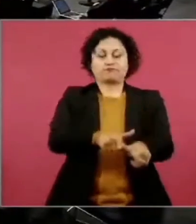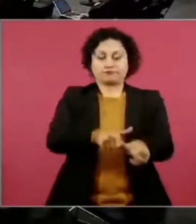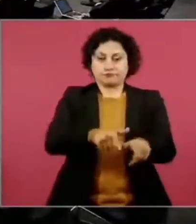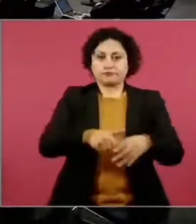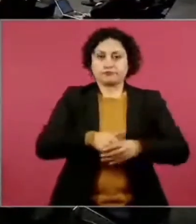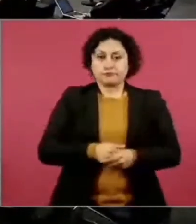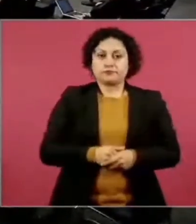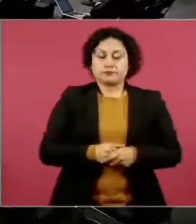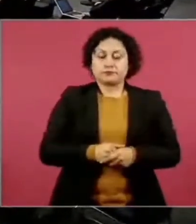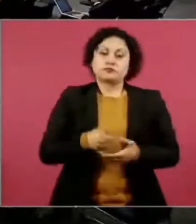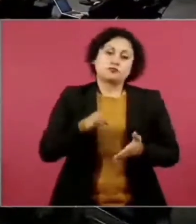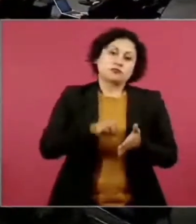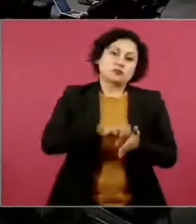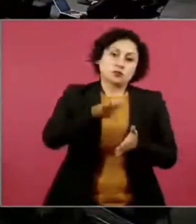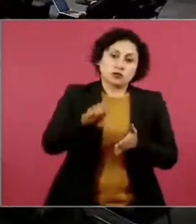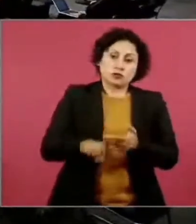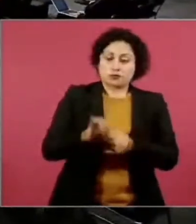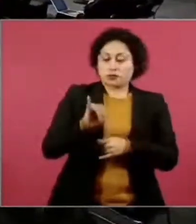con el seguro social,